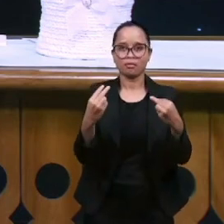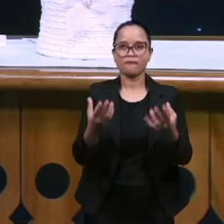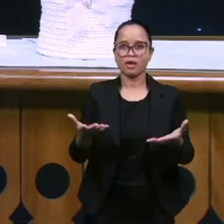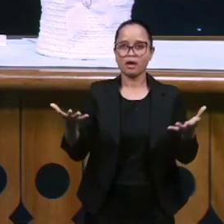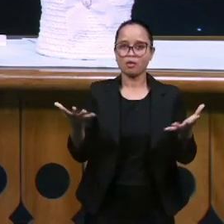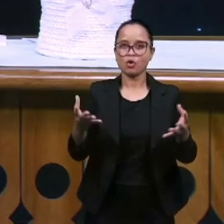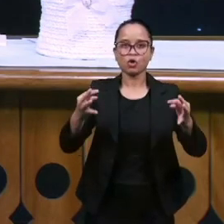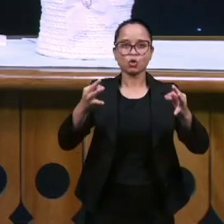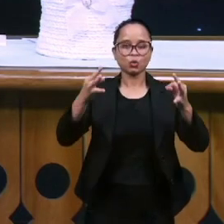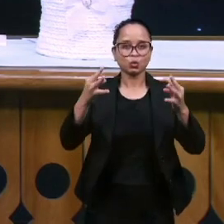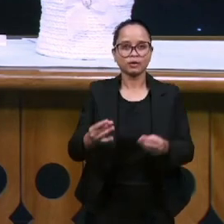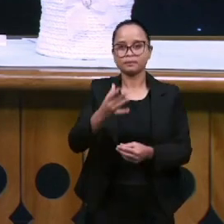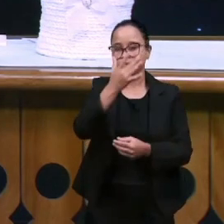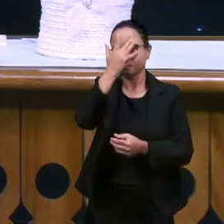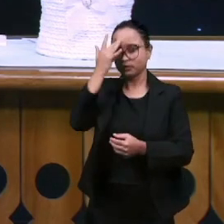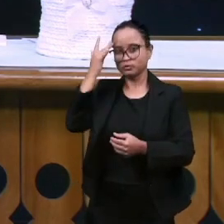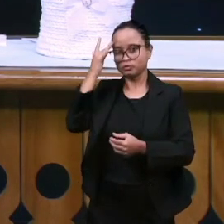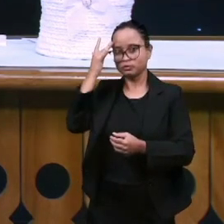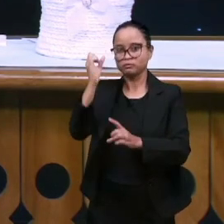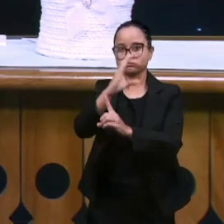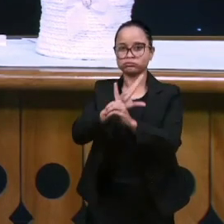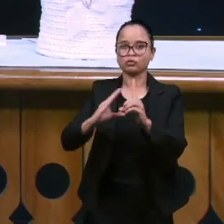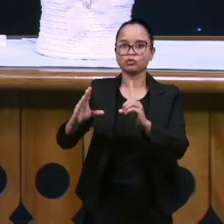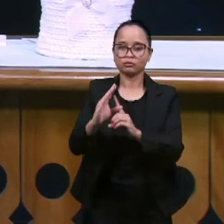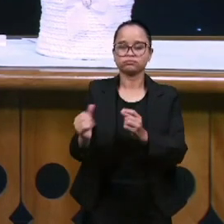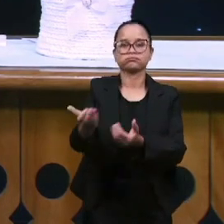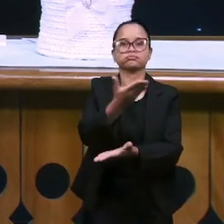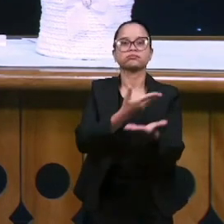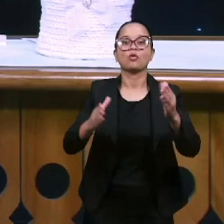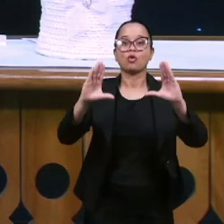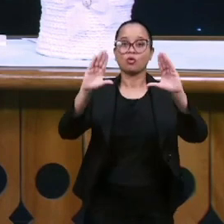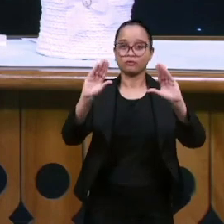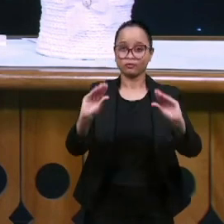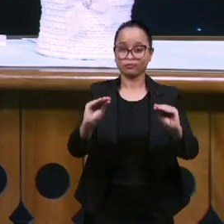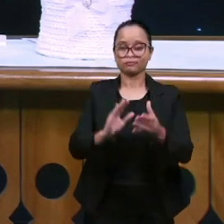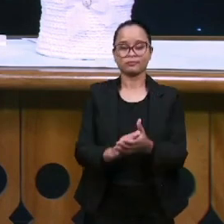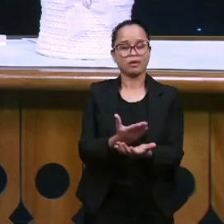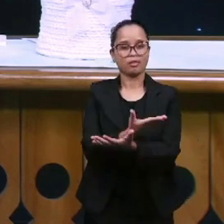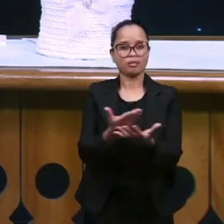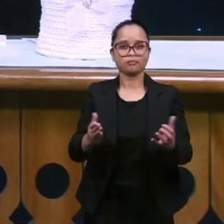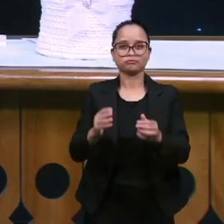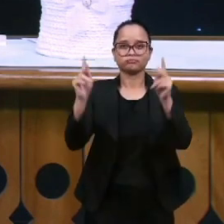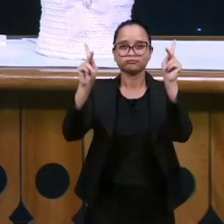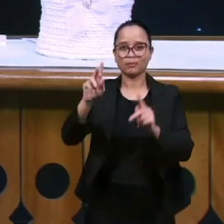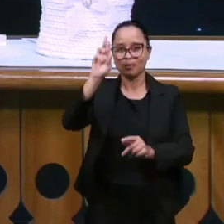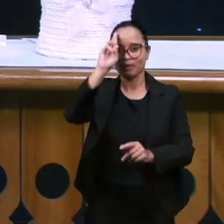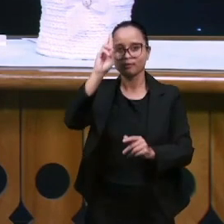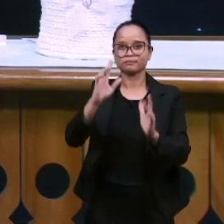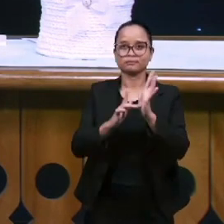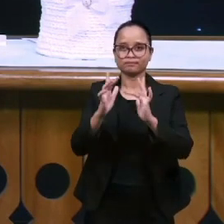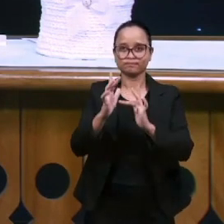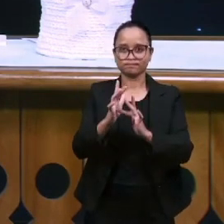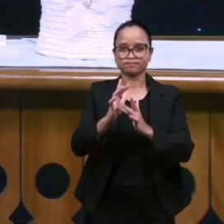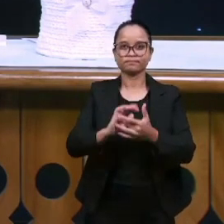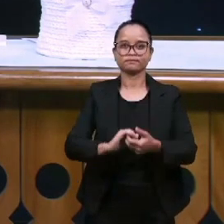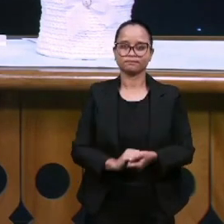momento, a todos los participantes de este culto en esta noche, deseamos a todos la paz del Señor.